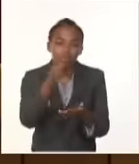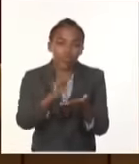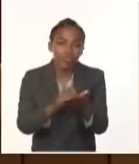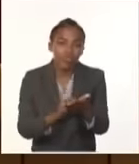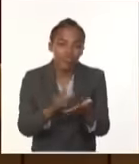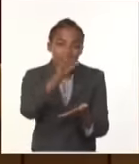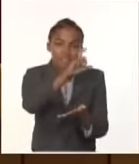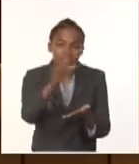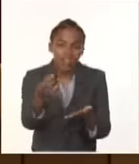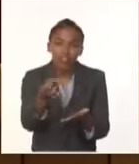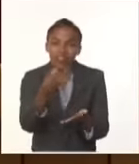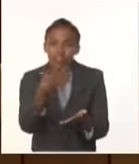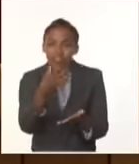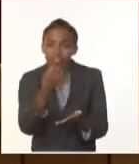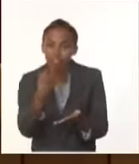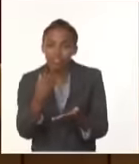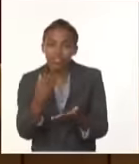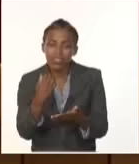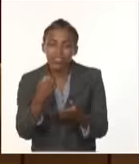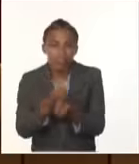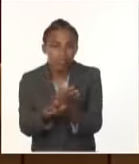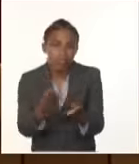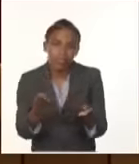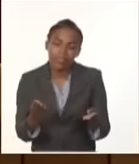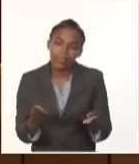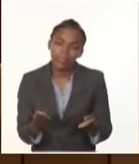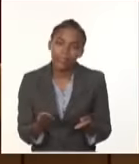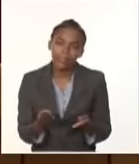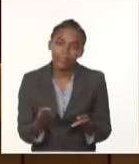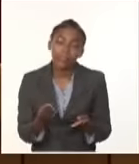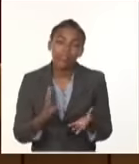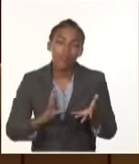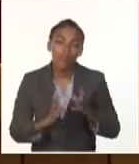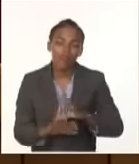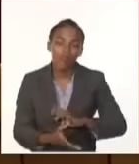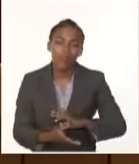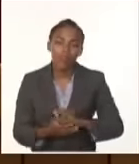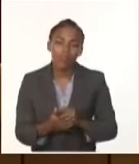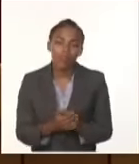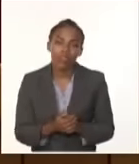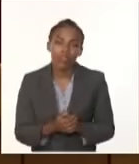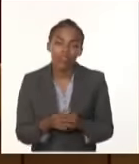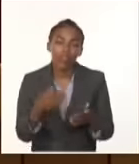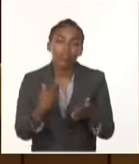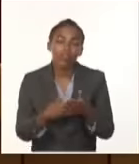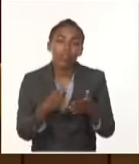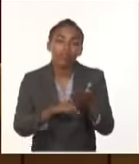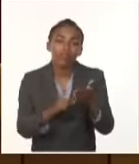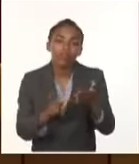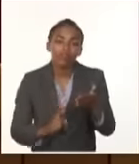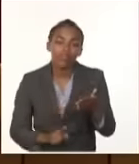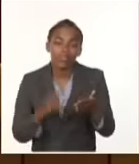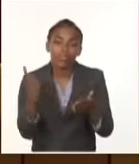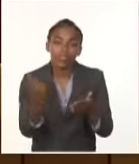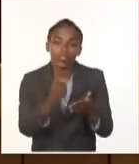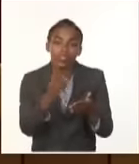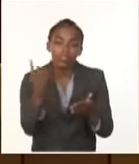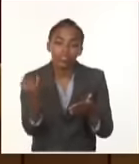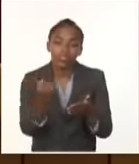medicamentos, la inestabilidad del sistema electroenergético nacional y el descontrol de los precios excesivamente